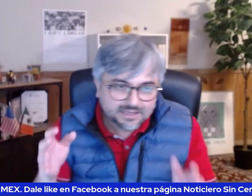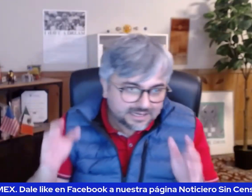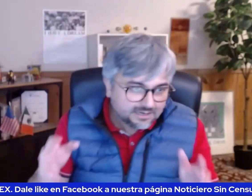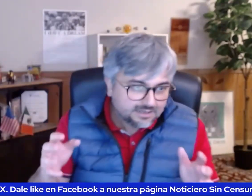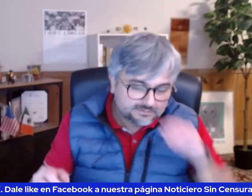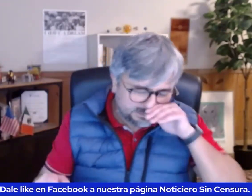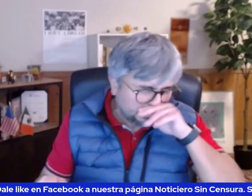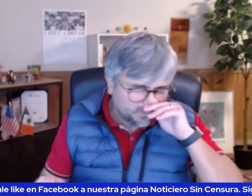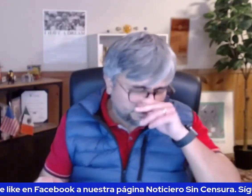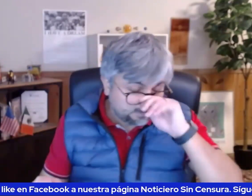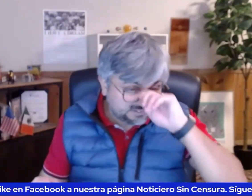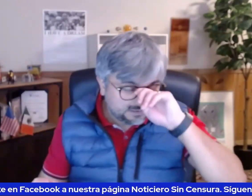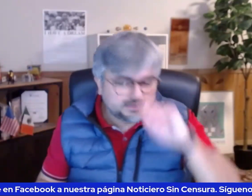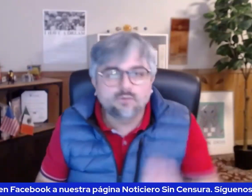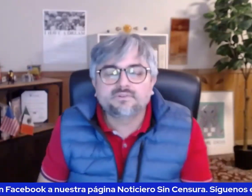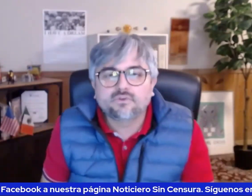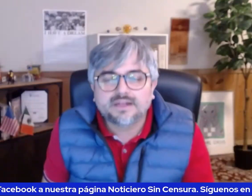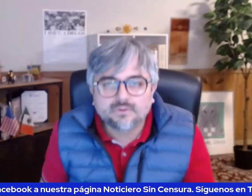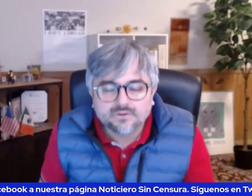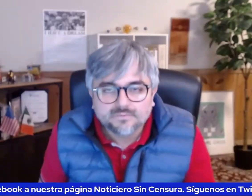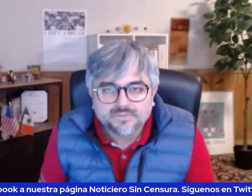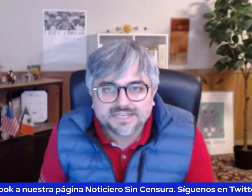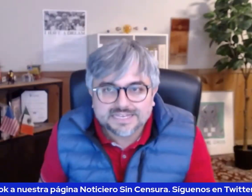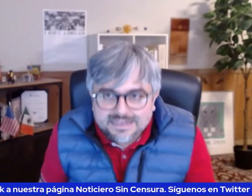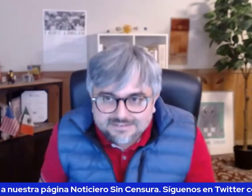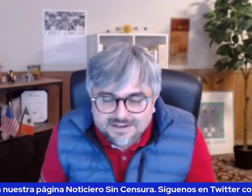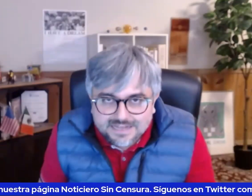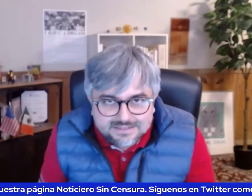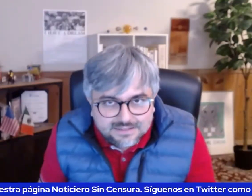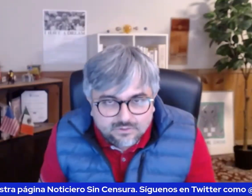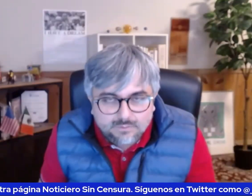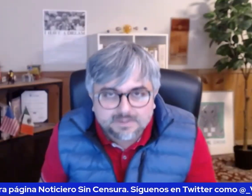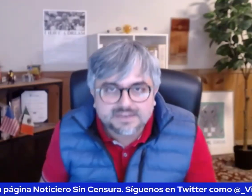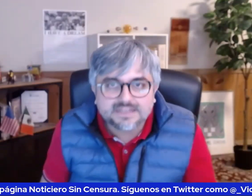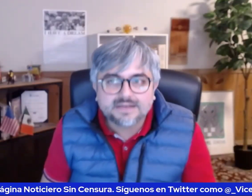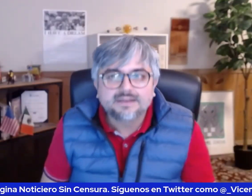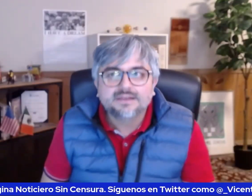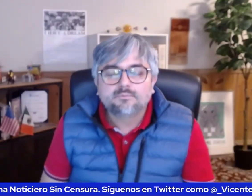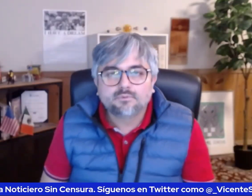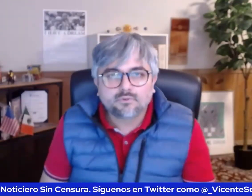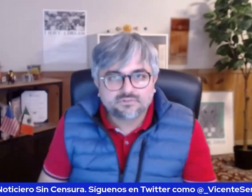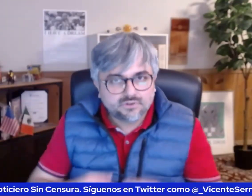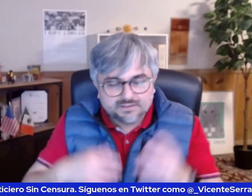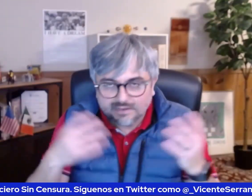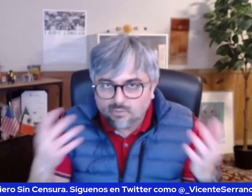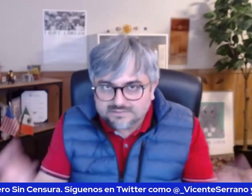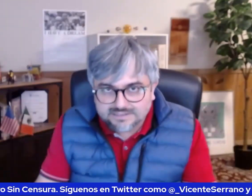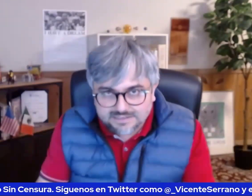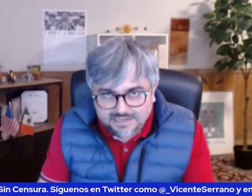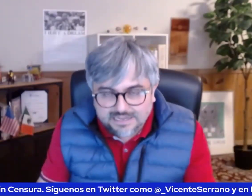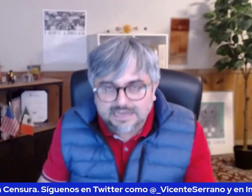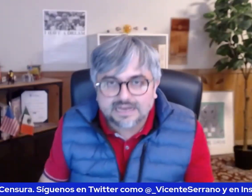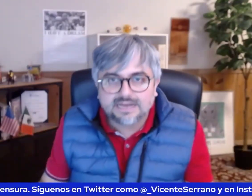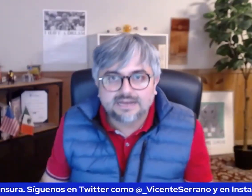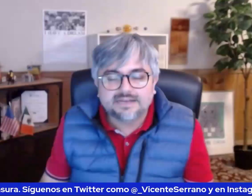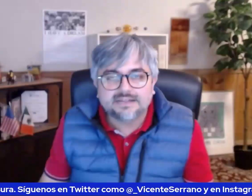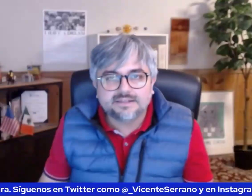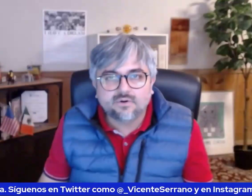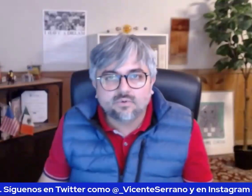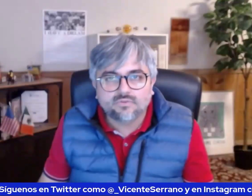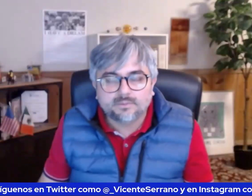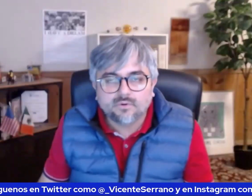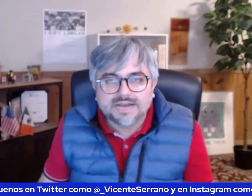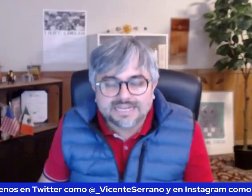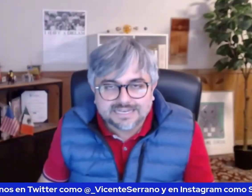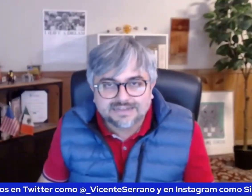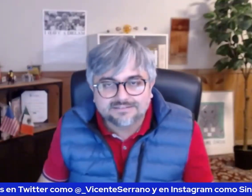2000. Él, según cuenta el presidente López Obrador, quería ser el candidato del PRD. Por cuestiones de encuestas le dan al